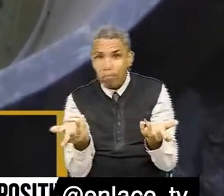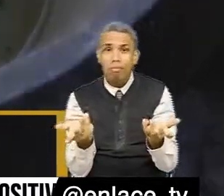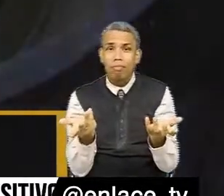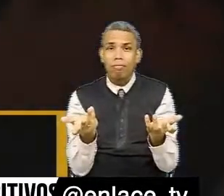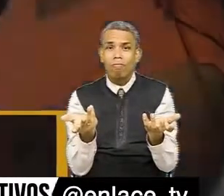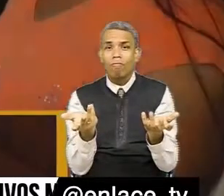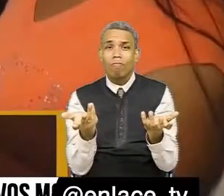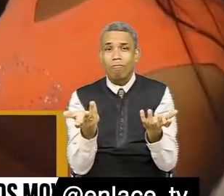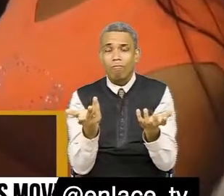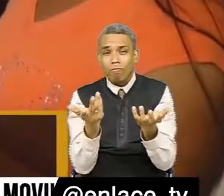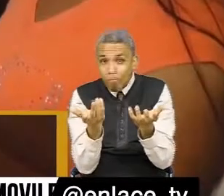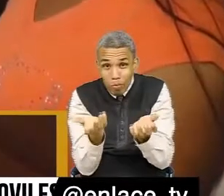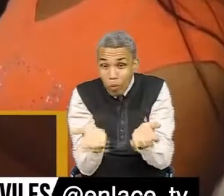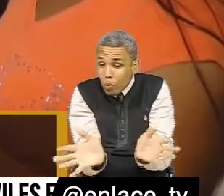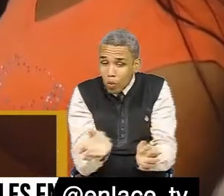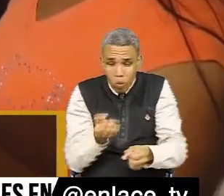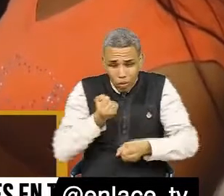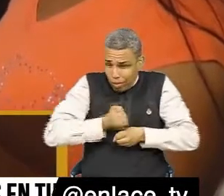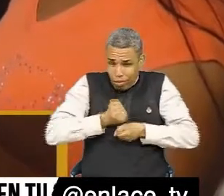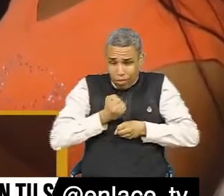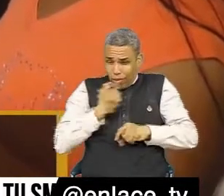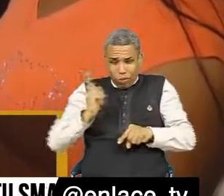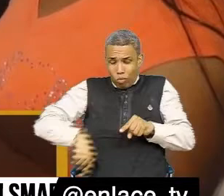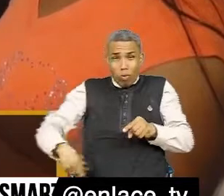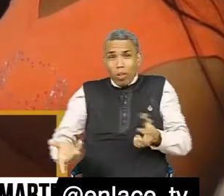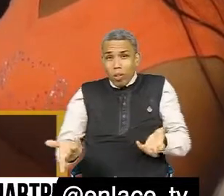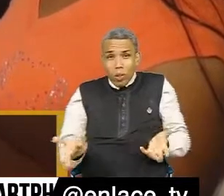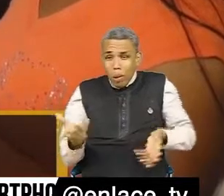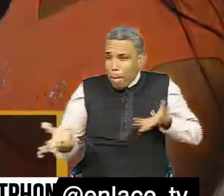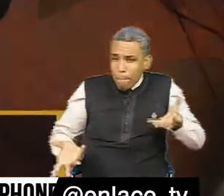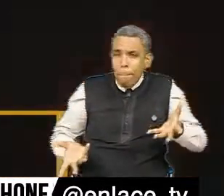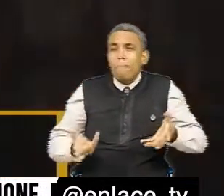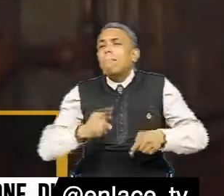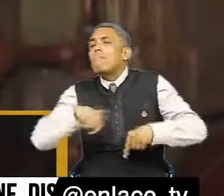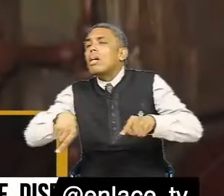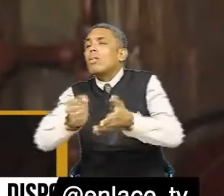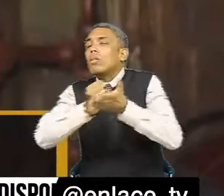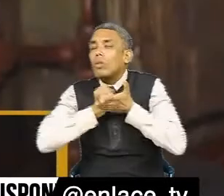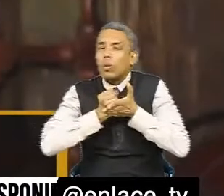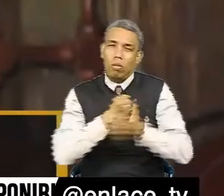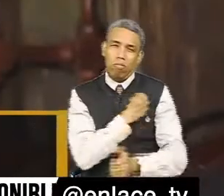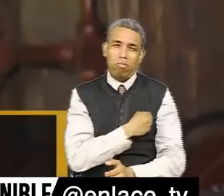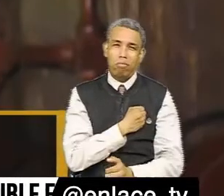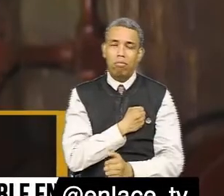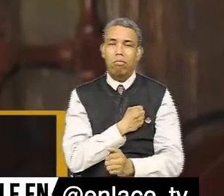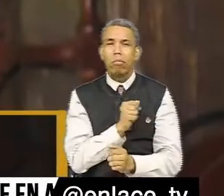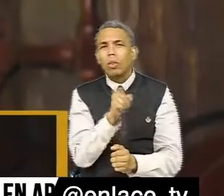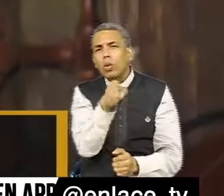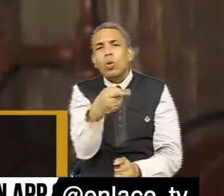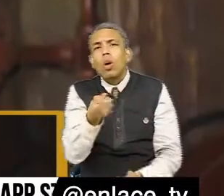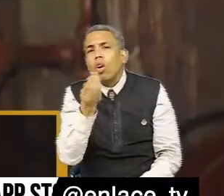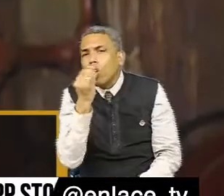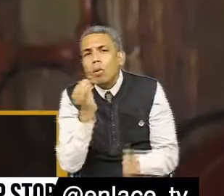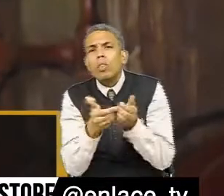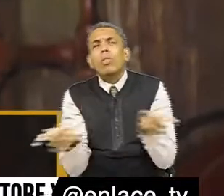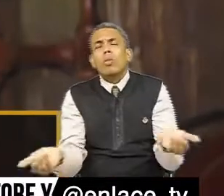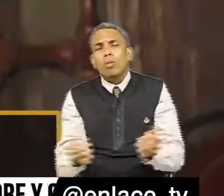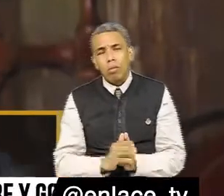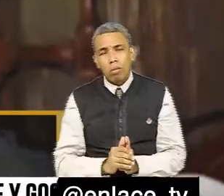yo no puedo trabajar los buenos corazones como hacen ustedes para almorzar todos los días